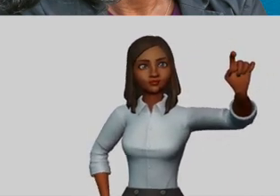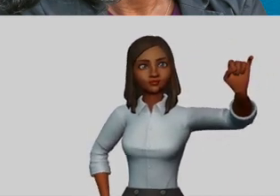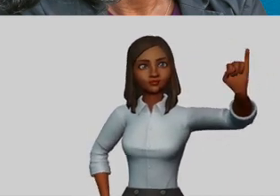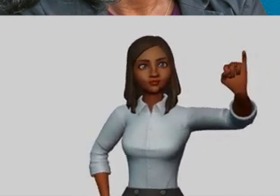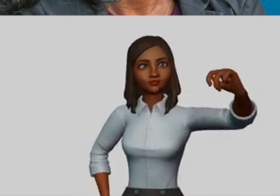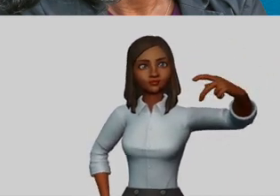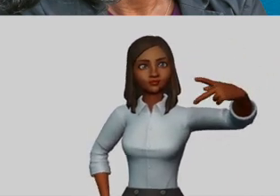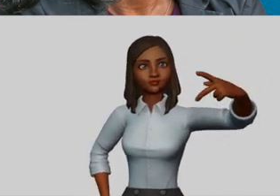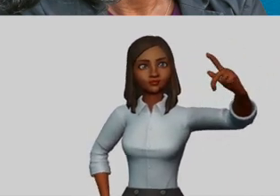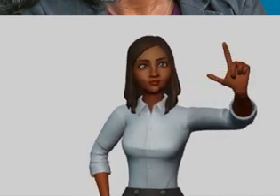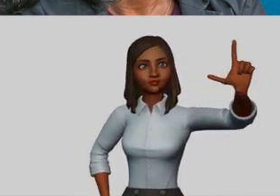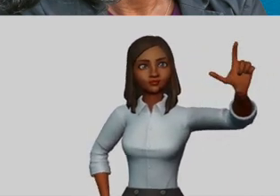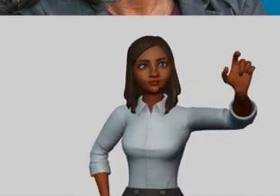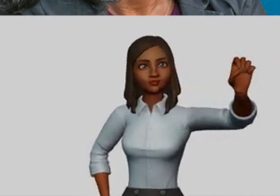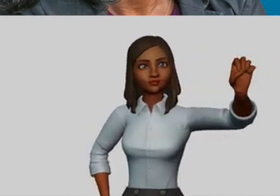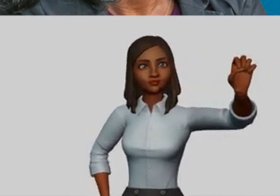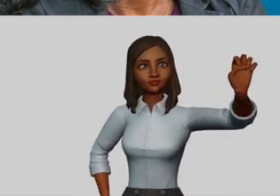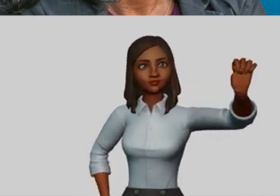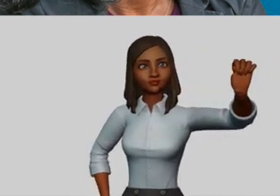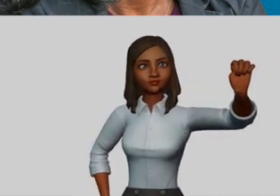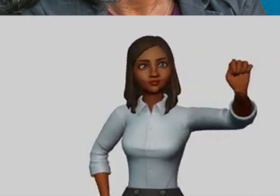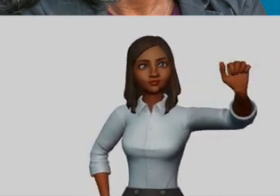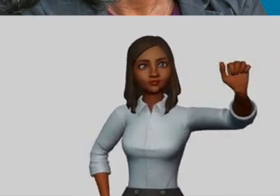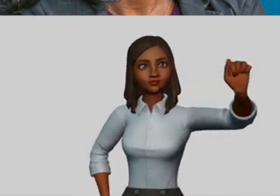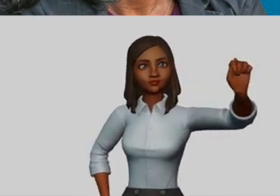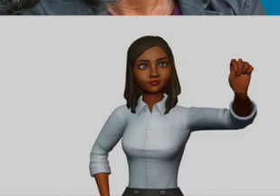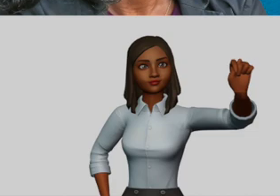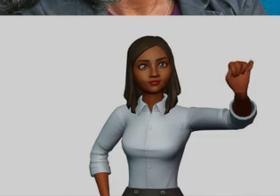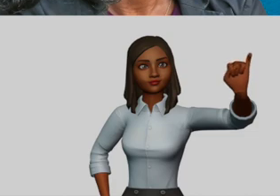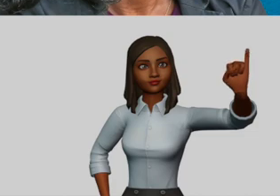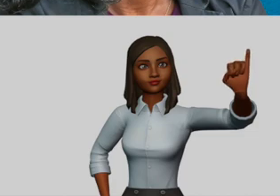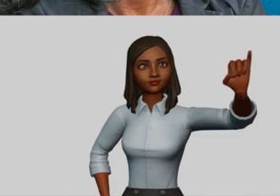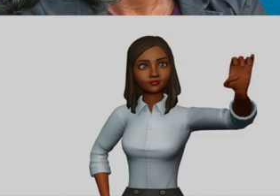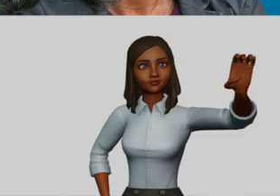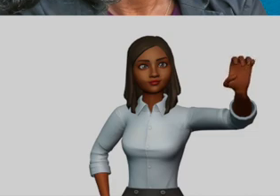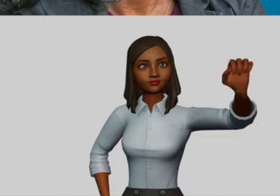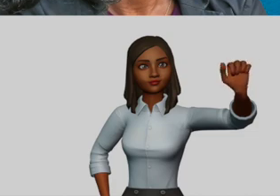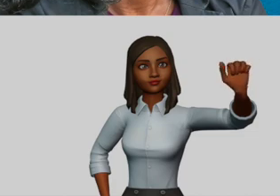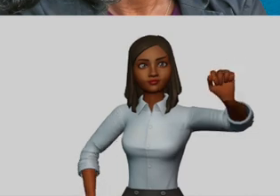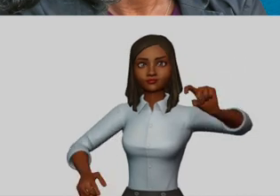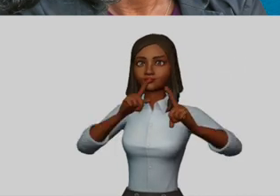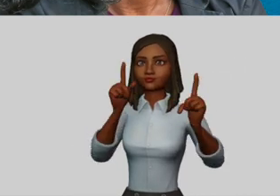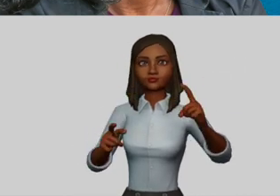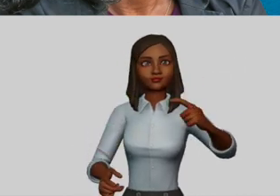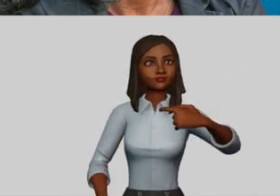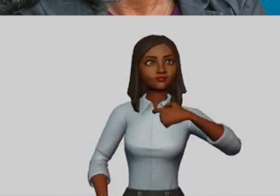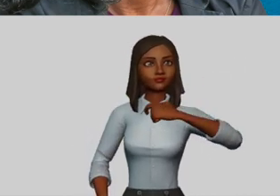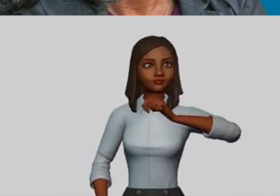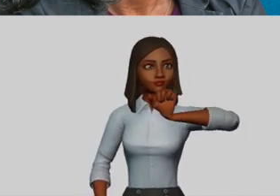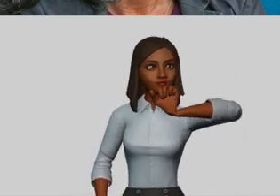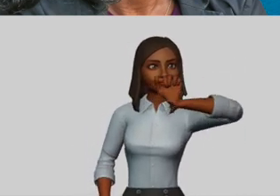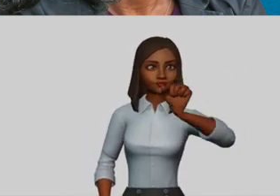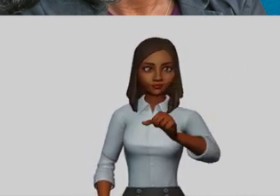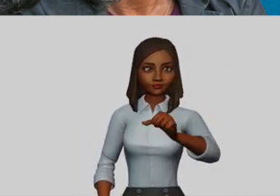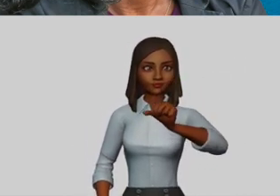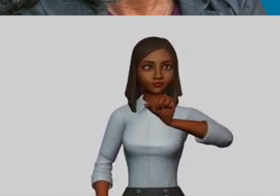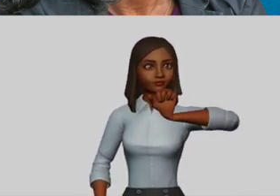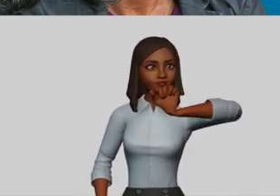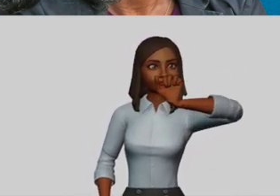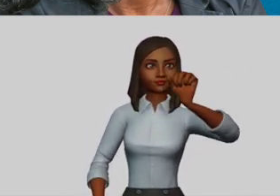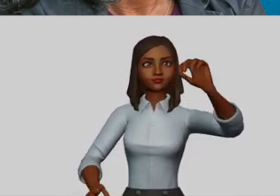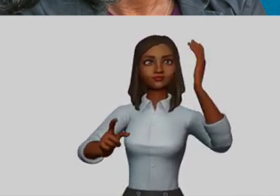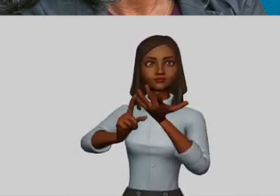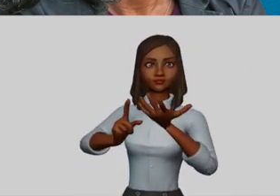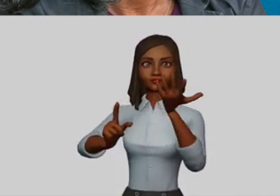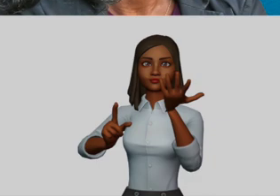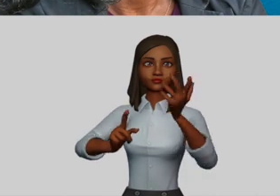de los vehículos. Uno de los vehículos más importantes para crecer solamente tu wealth. Uh-huh. Tu patrimonio. Tu